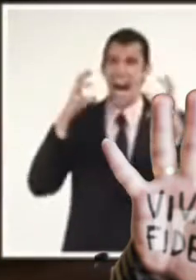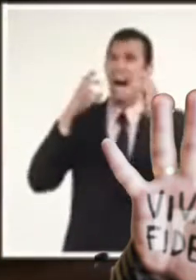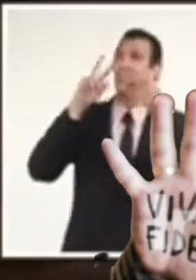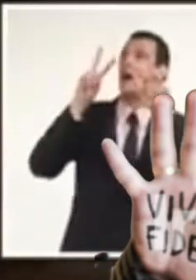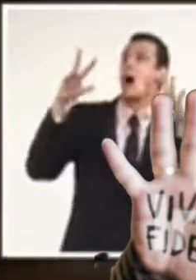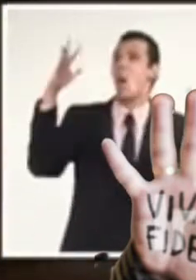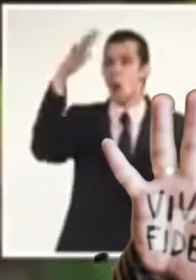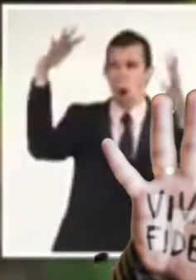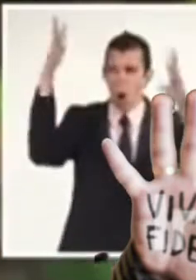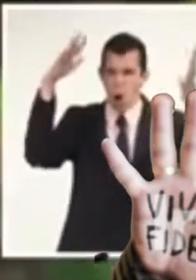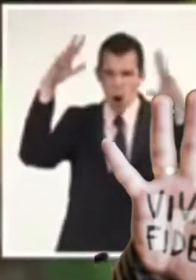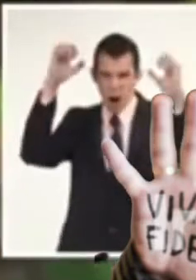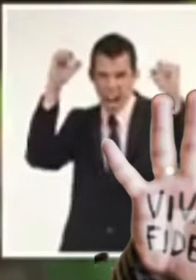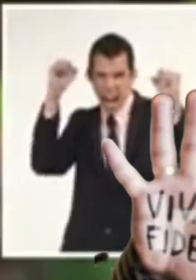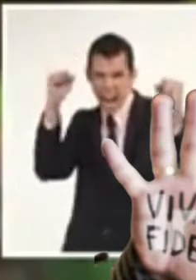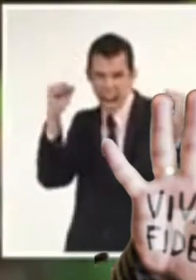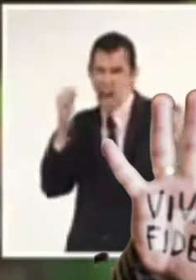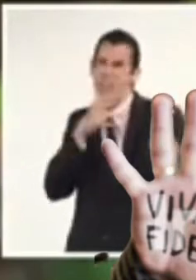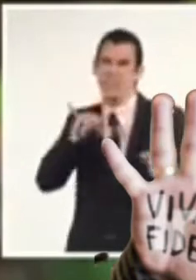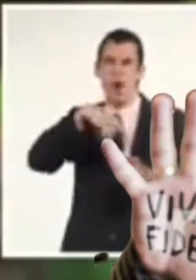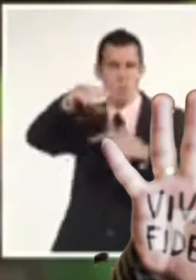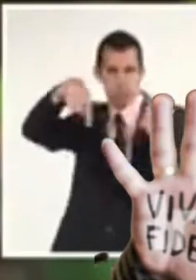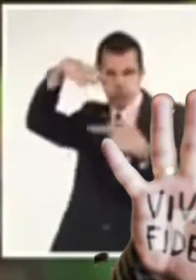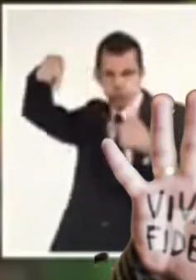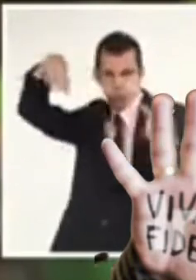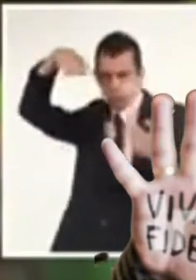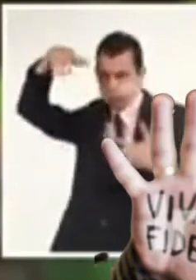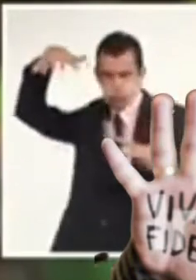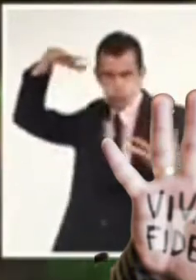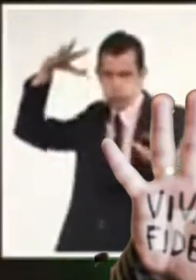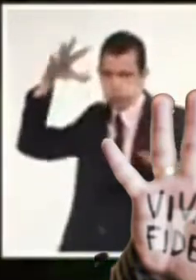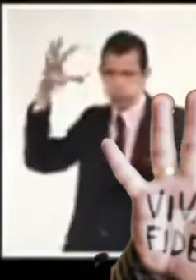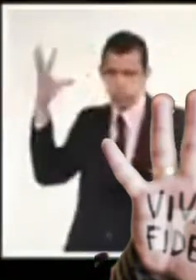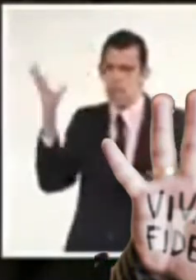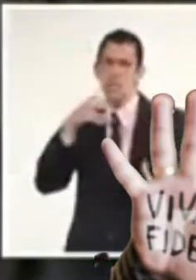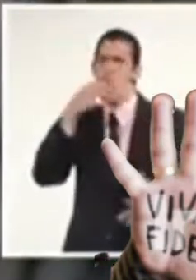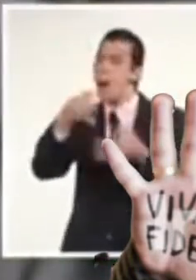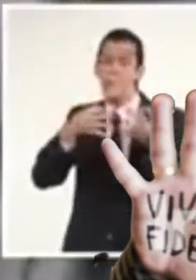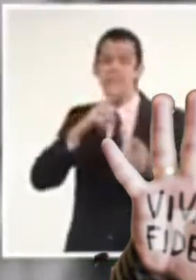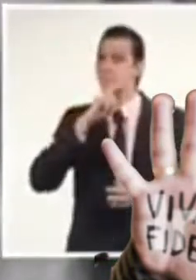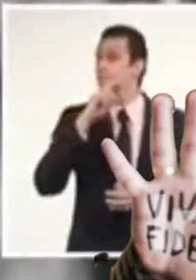era algo, era como un tornado. Aquello era inexplicable.